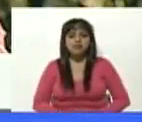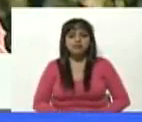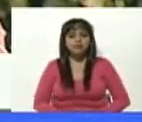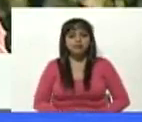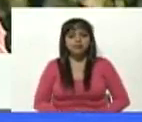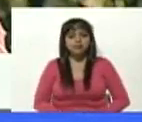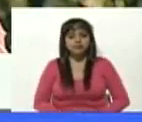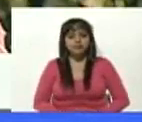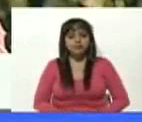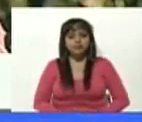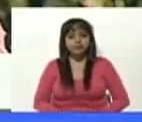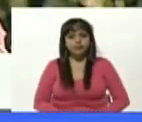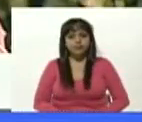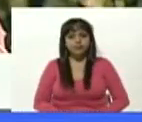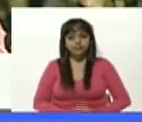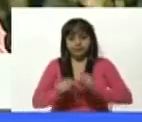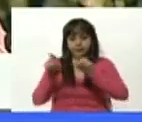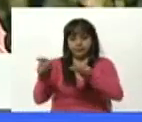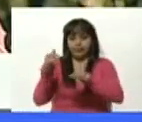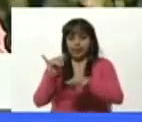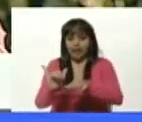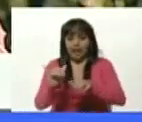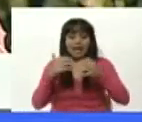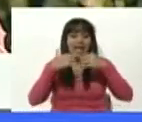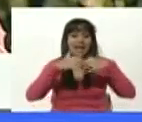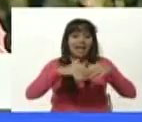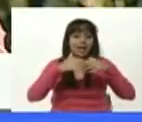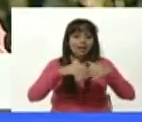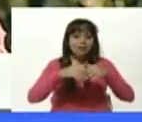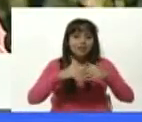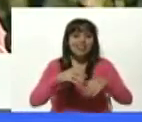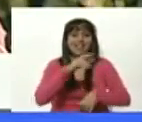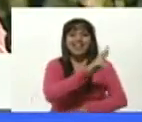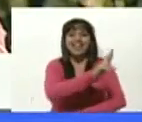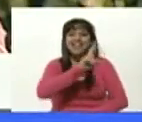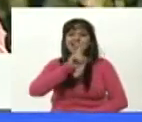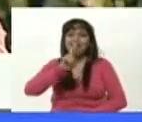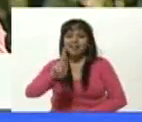Armo. Allá está la agropecuaria RR.